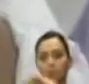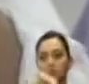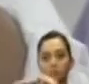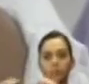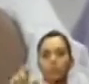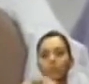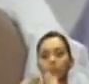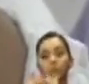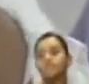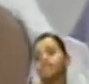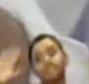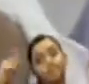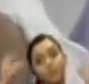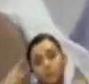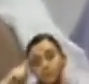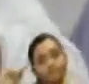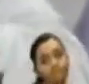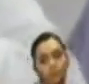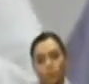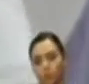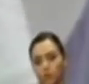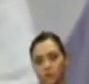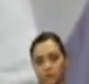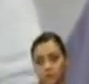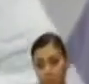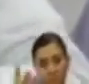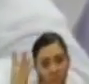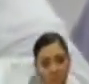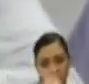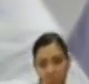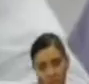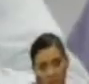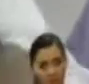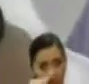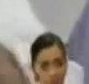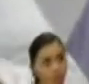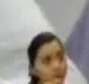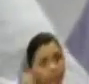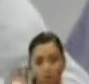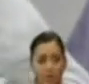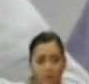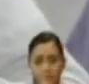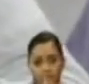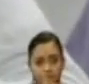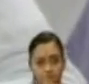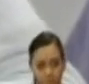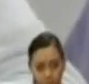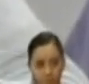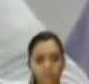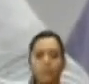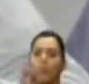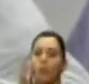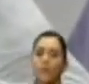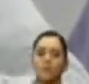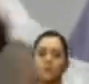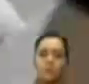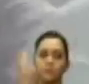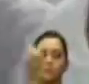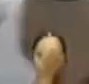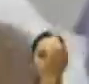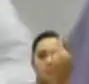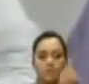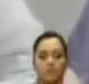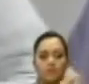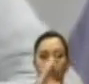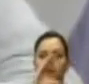el problema a los municipios. De eso se lo olvidé decir al alcalde de Guayaquil. Dicho esto, precisamente hoy día fui en helicóptero a Colimes y le